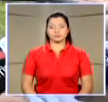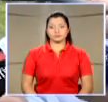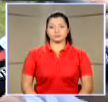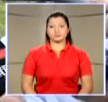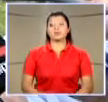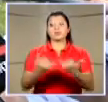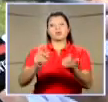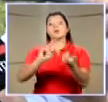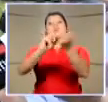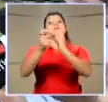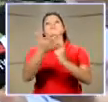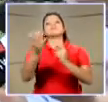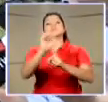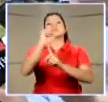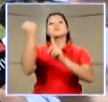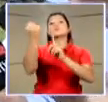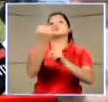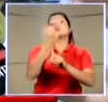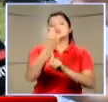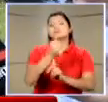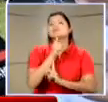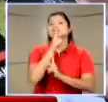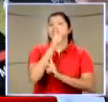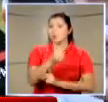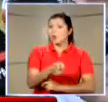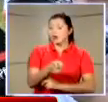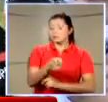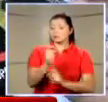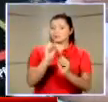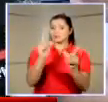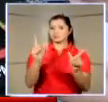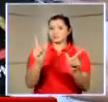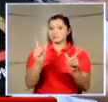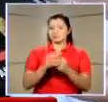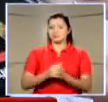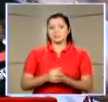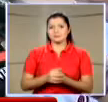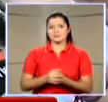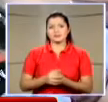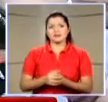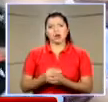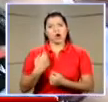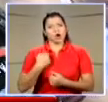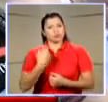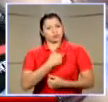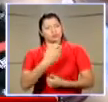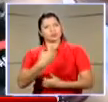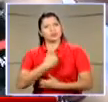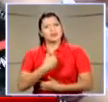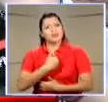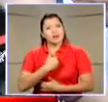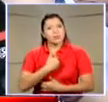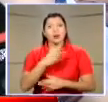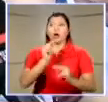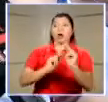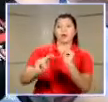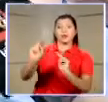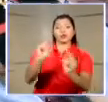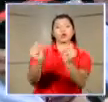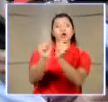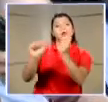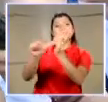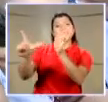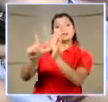Se convierte en una situación realmente inédita, que tengamos prácticamente que negociar con la